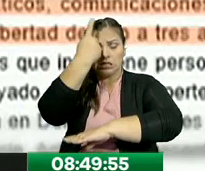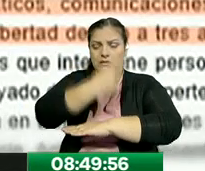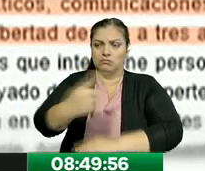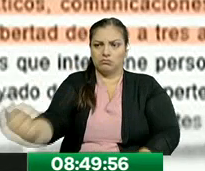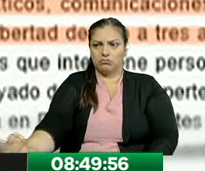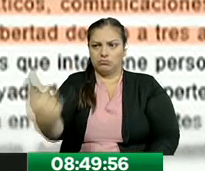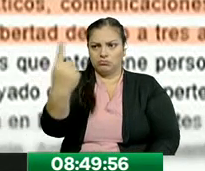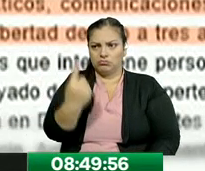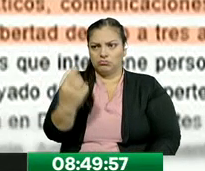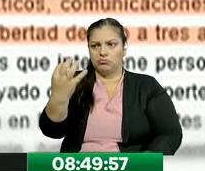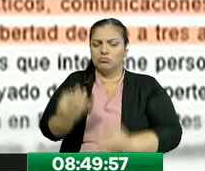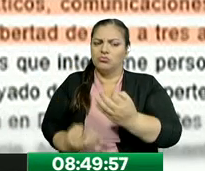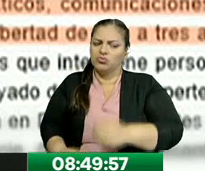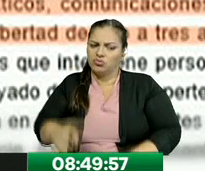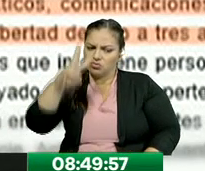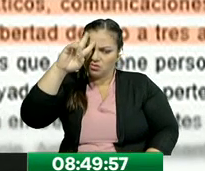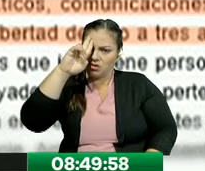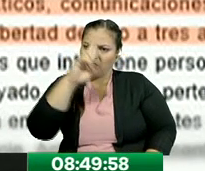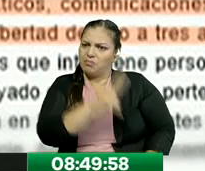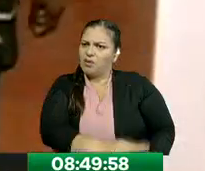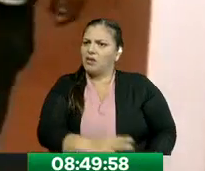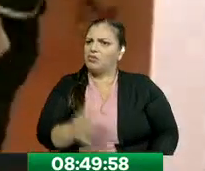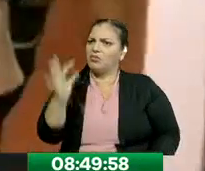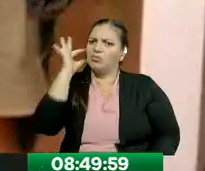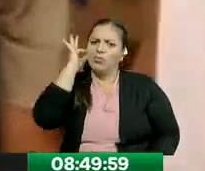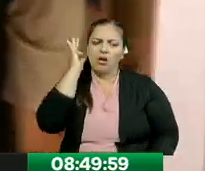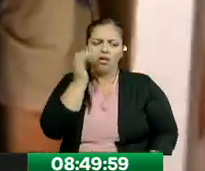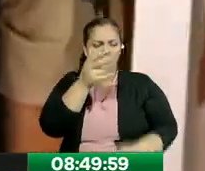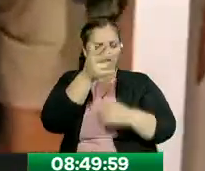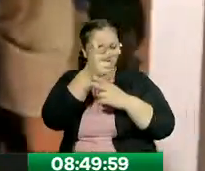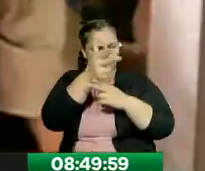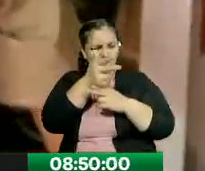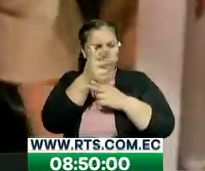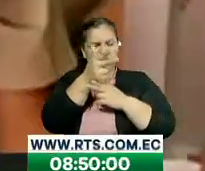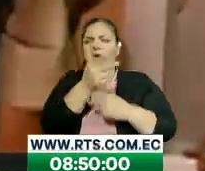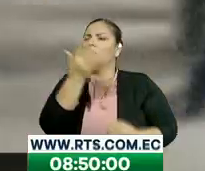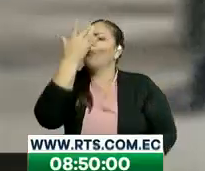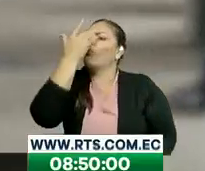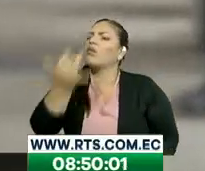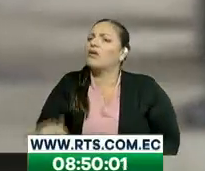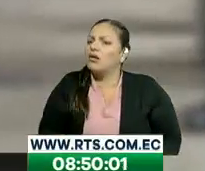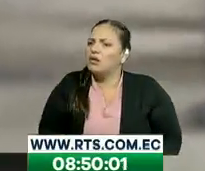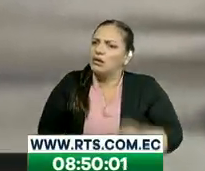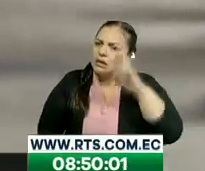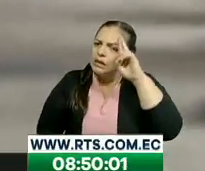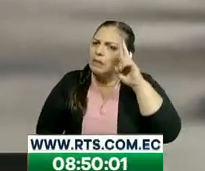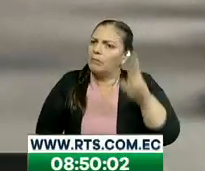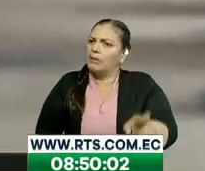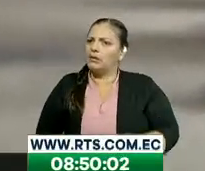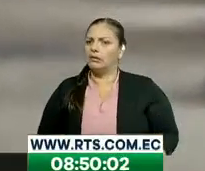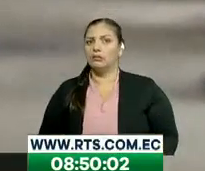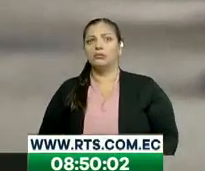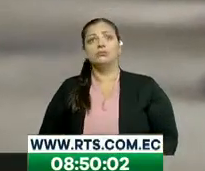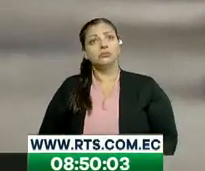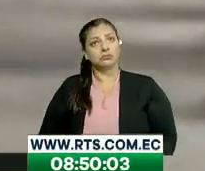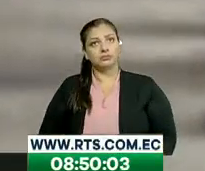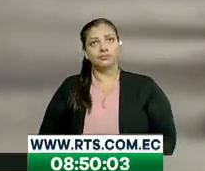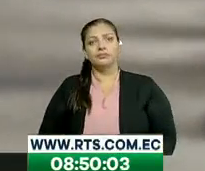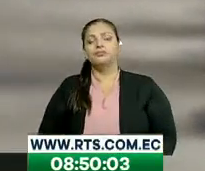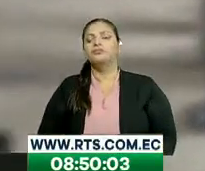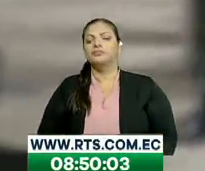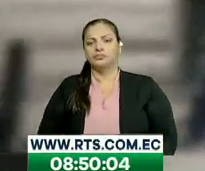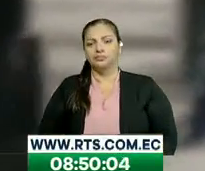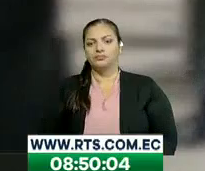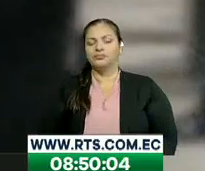el supuesto delito de violación a la intimidad. Y así él regresó a casa. Mientras que en la parada de este sistema de transporte las usuarias